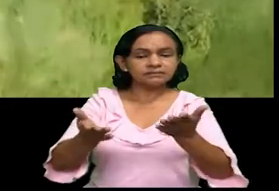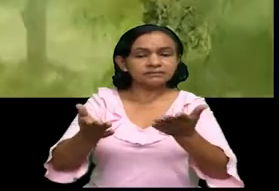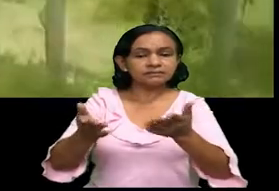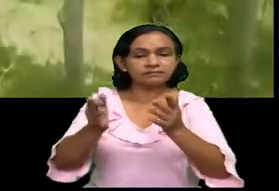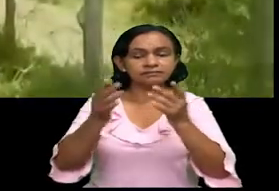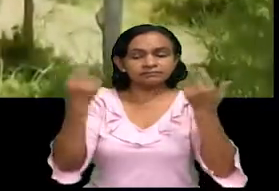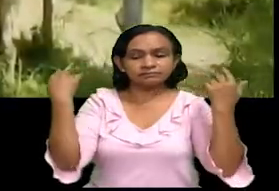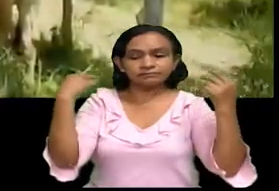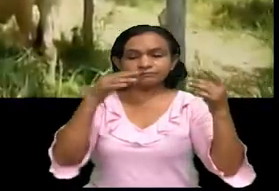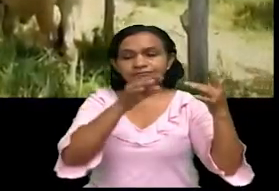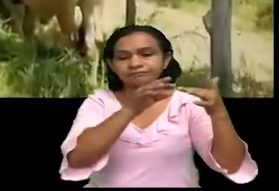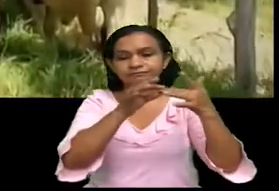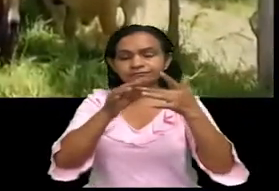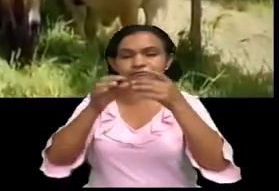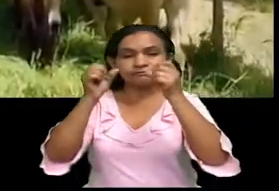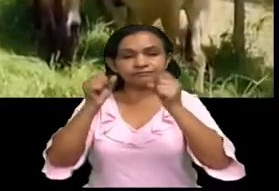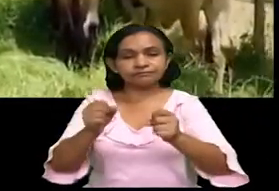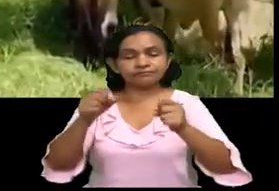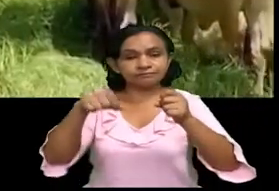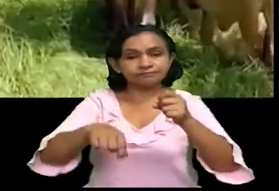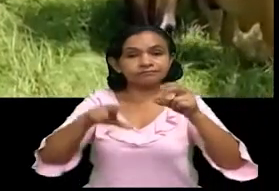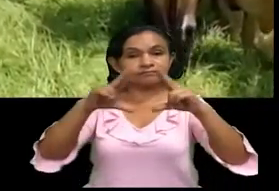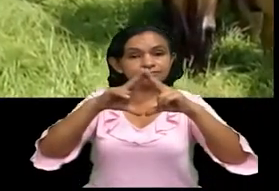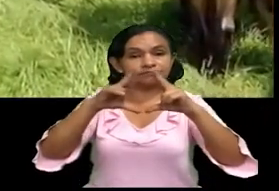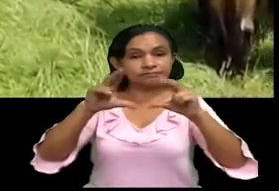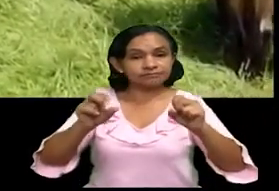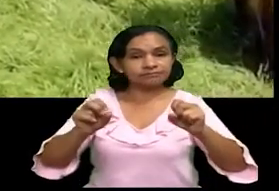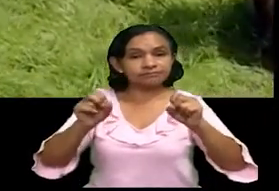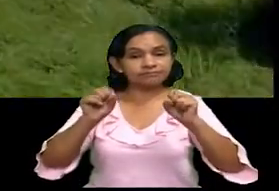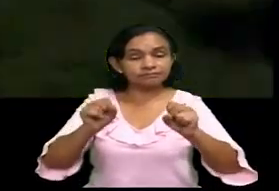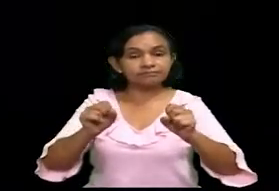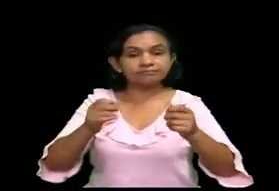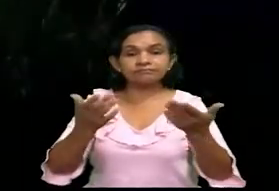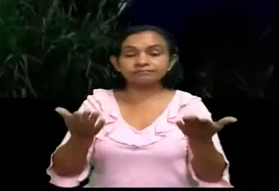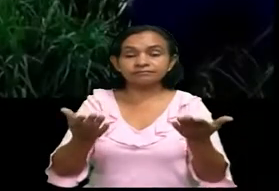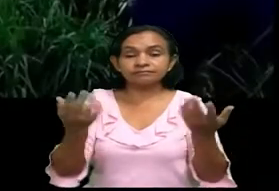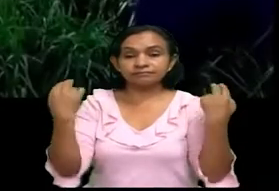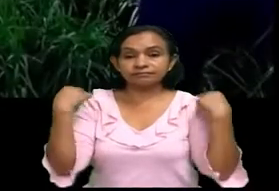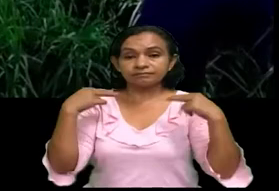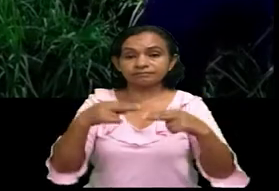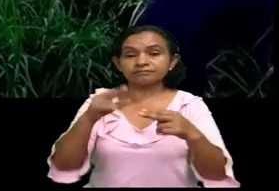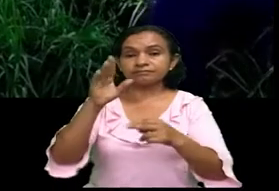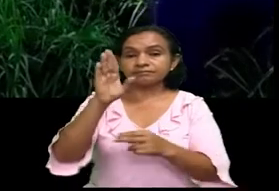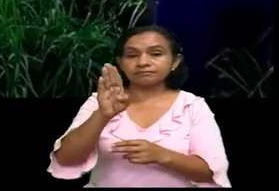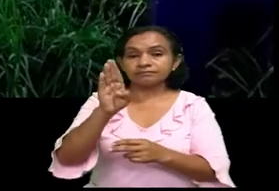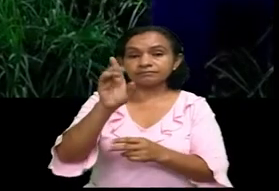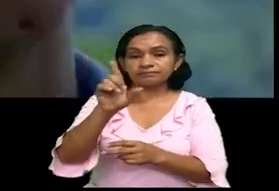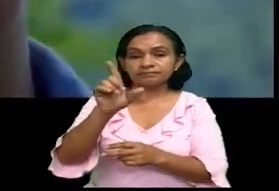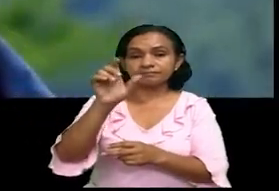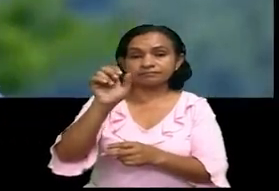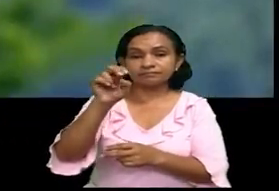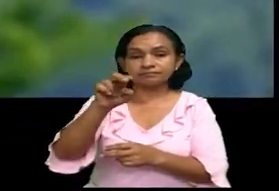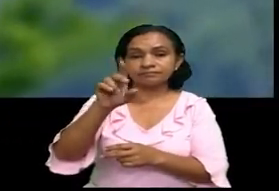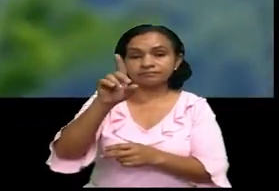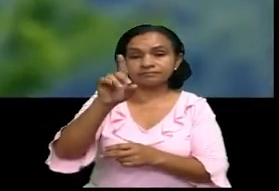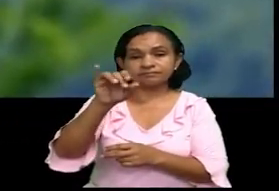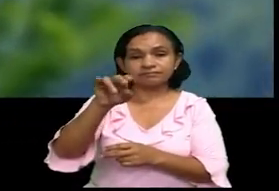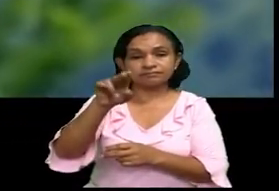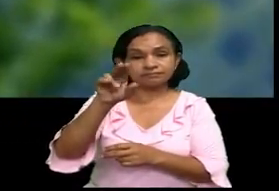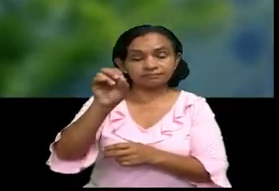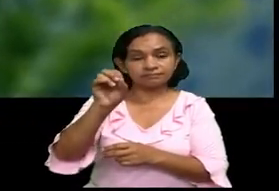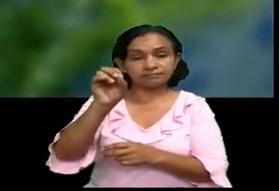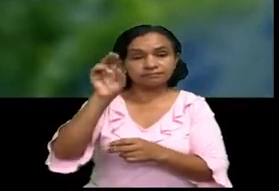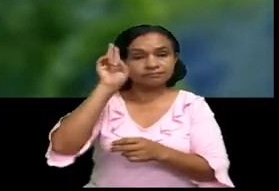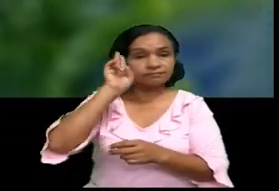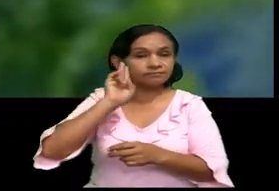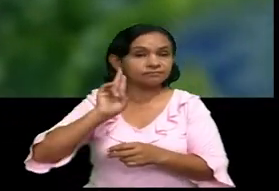y ganadero muy destacado de nuestro país, y el profesor Blandino, Roberto Blandino, de la Universidad Nacional